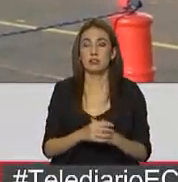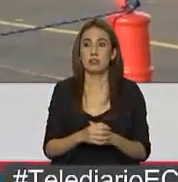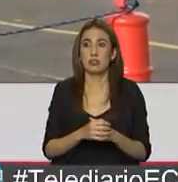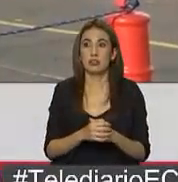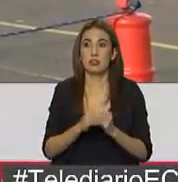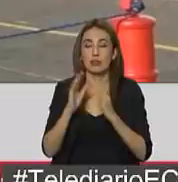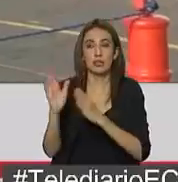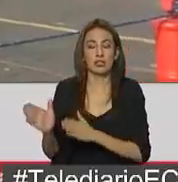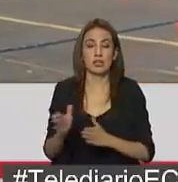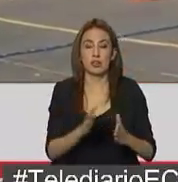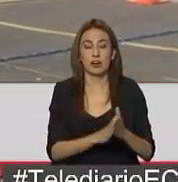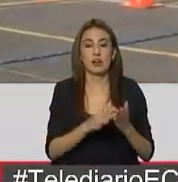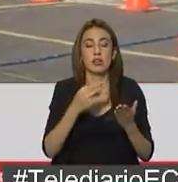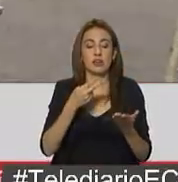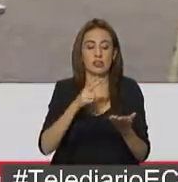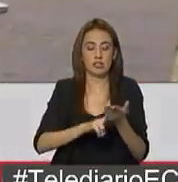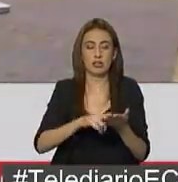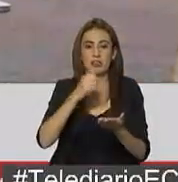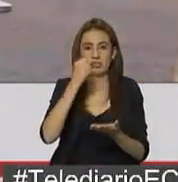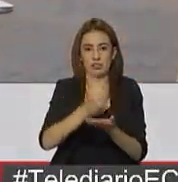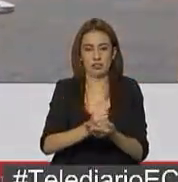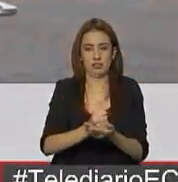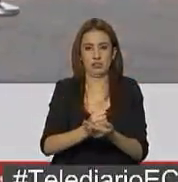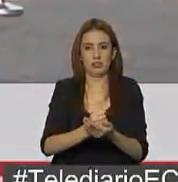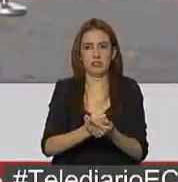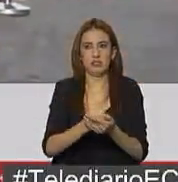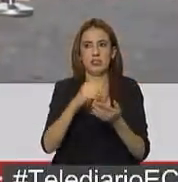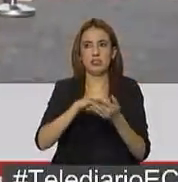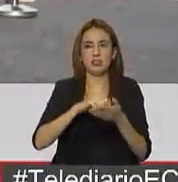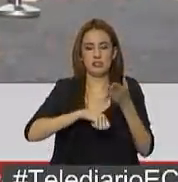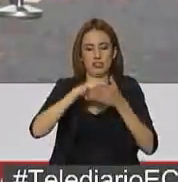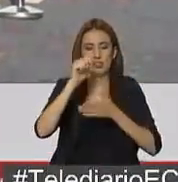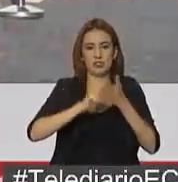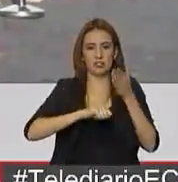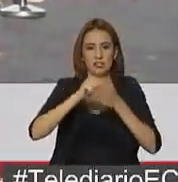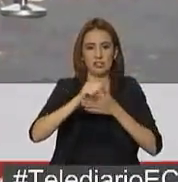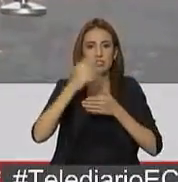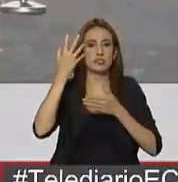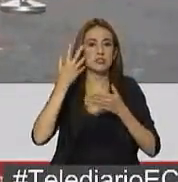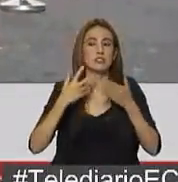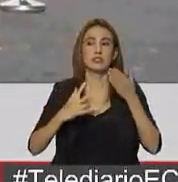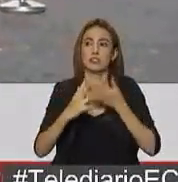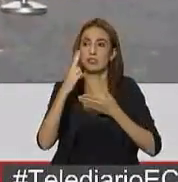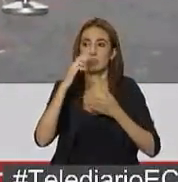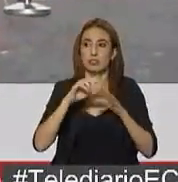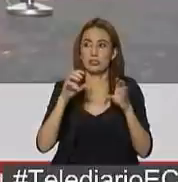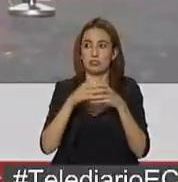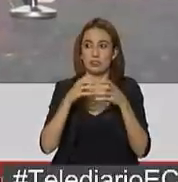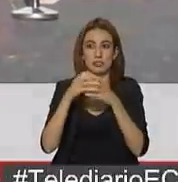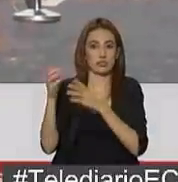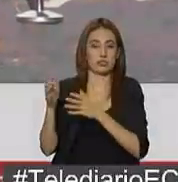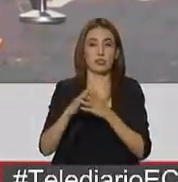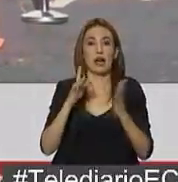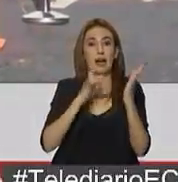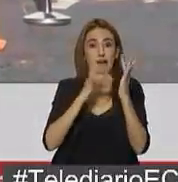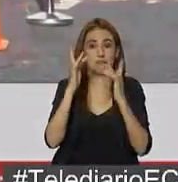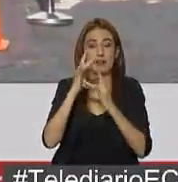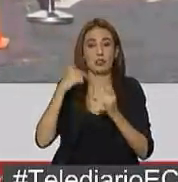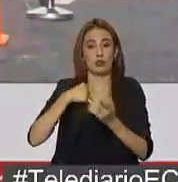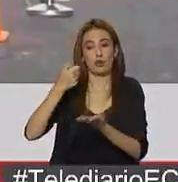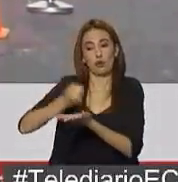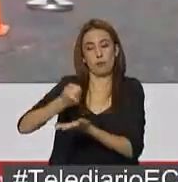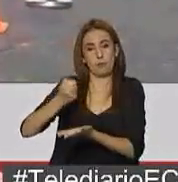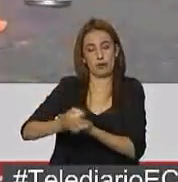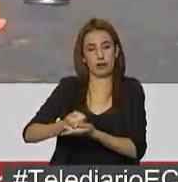necesito sacar la duplicada de la matrícula. Es porque yo tengo un contrato caducado. Había adquirido un carro por el mes de abril.